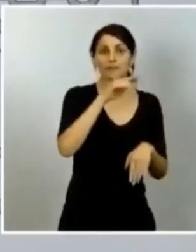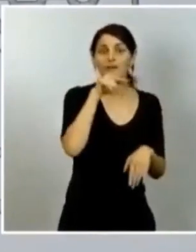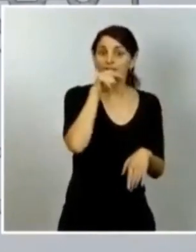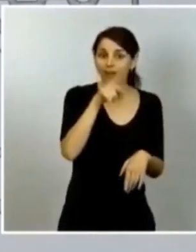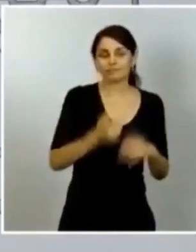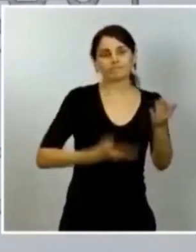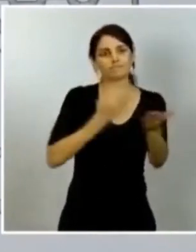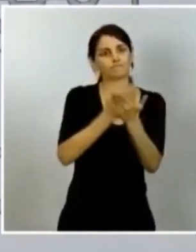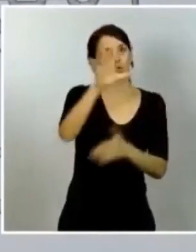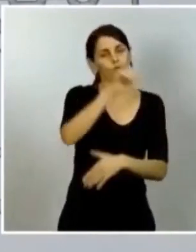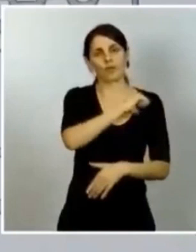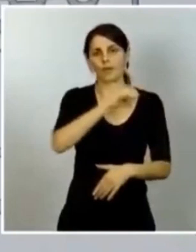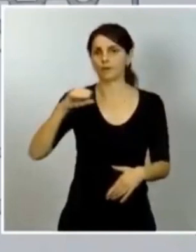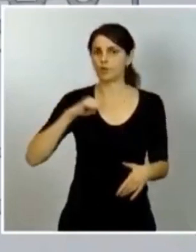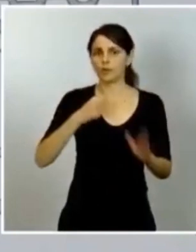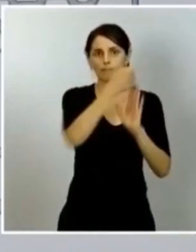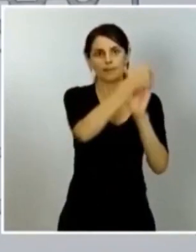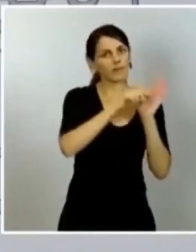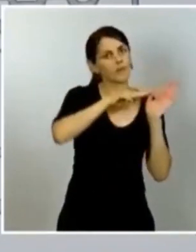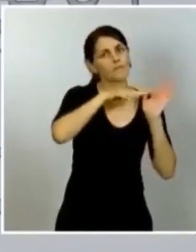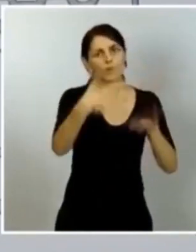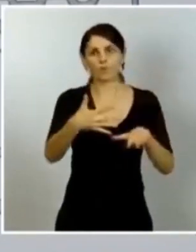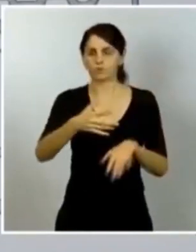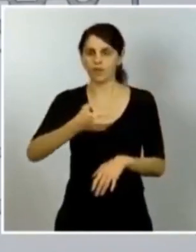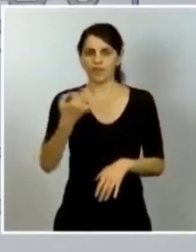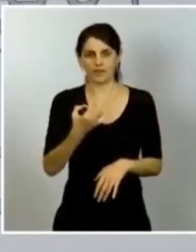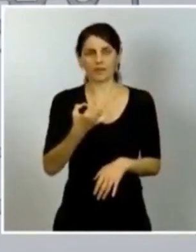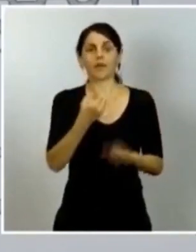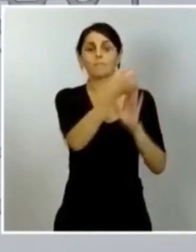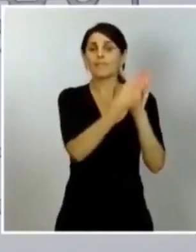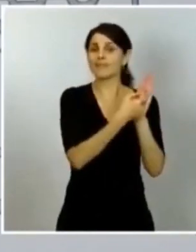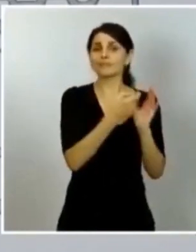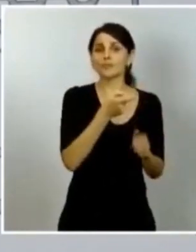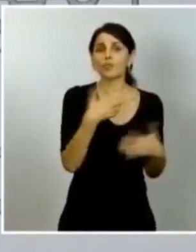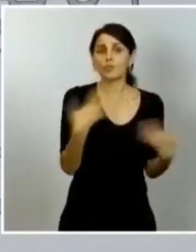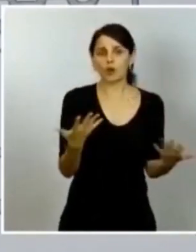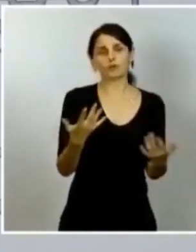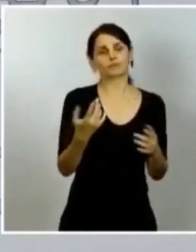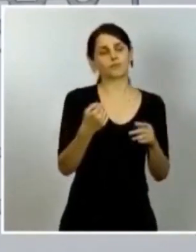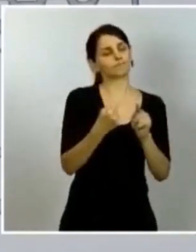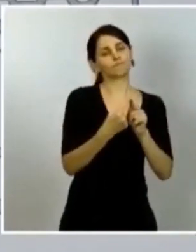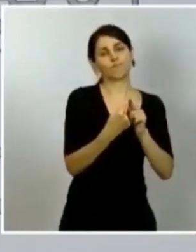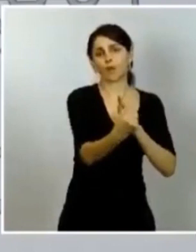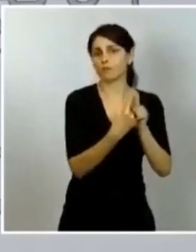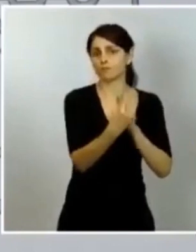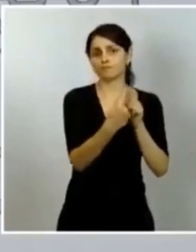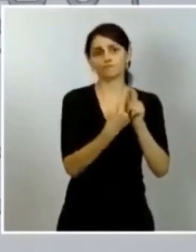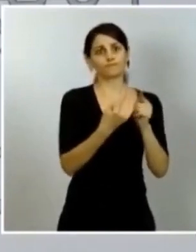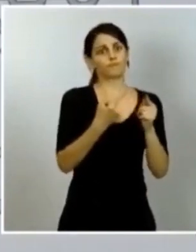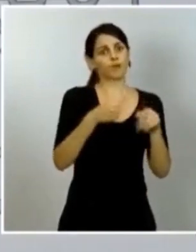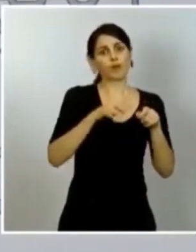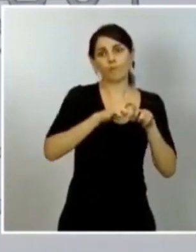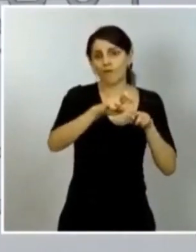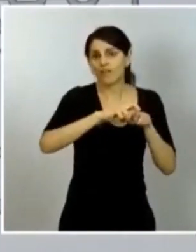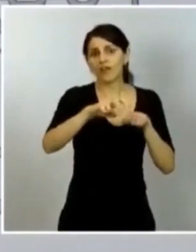mañana medidas de limitación da movilidade e de limitación dos contactos sociales tomen tamén medidas de